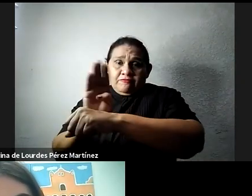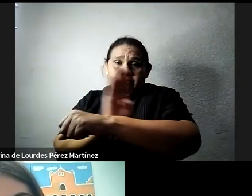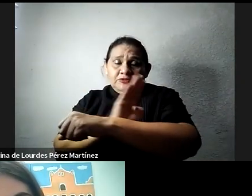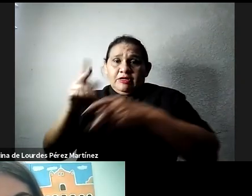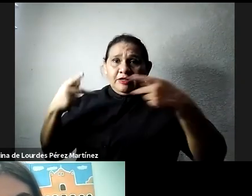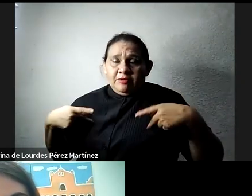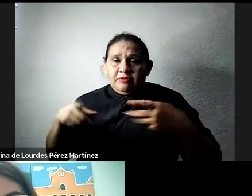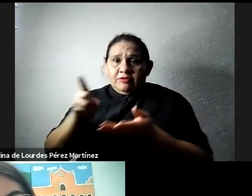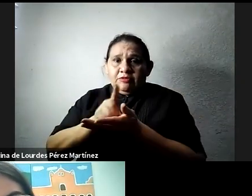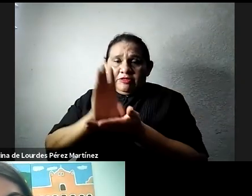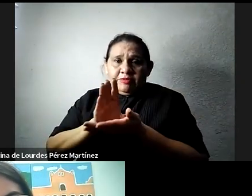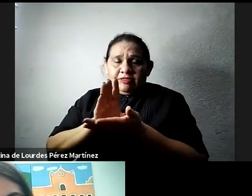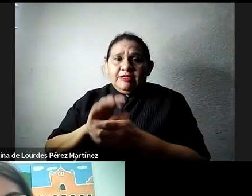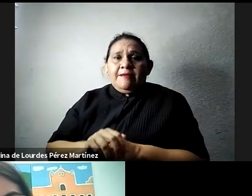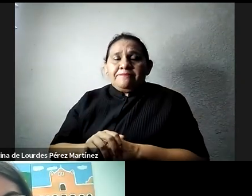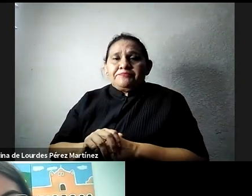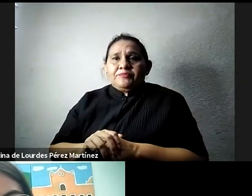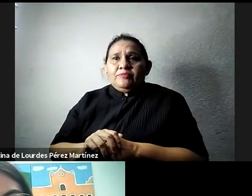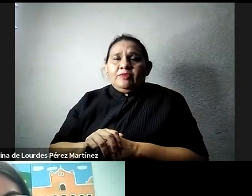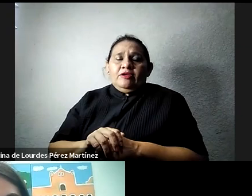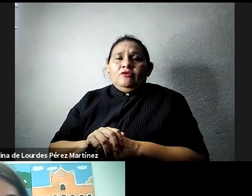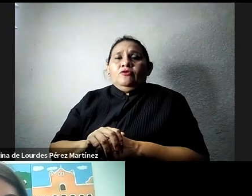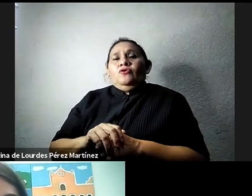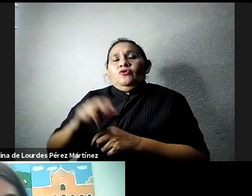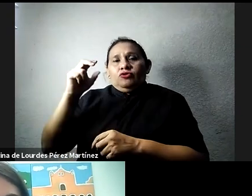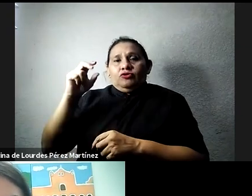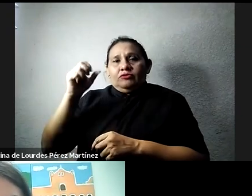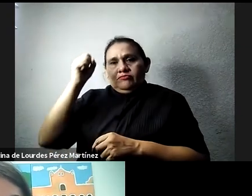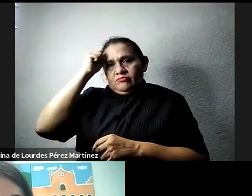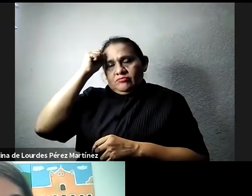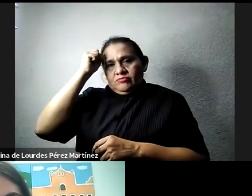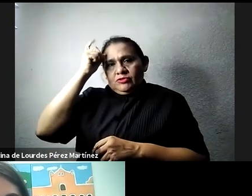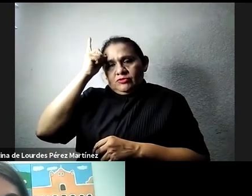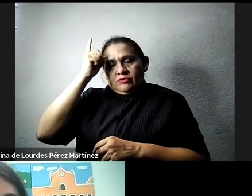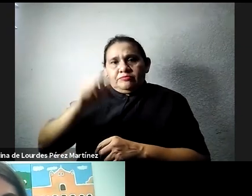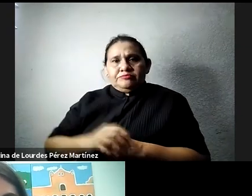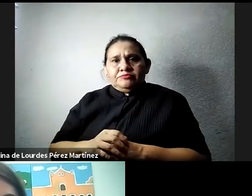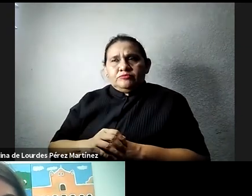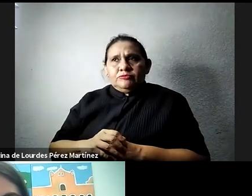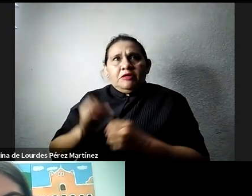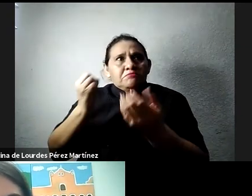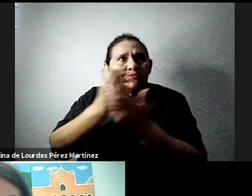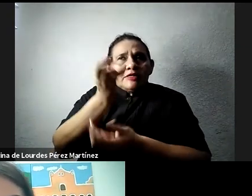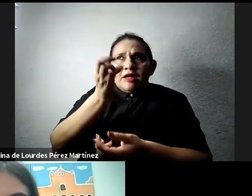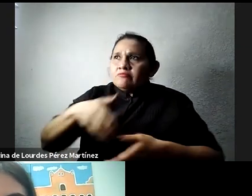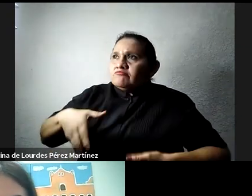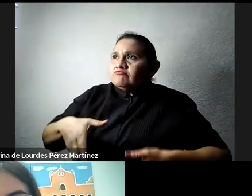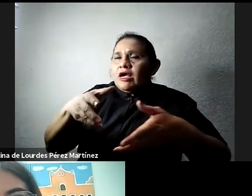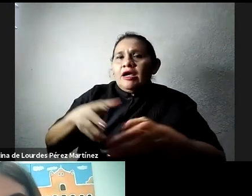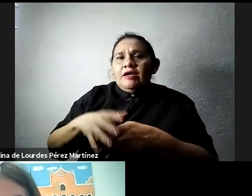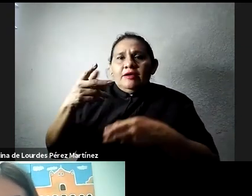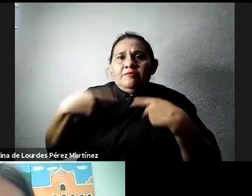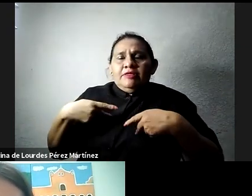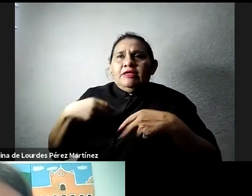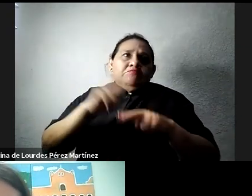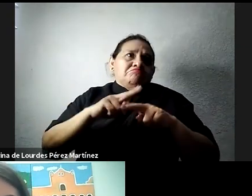discapacidad intelectual y psicosocial. No sé si nos quisieras comentar, porque muchas veces pensamos en accesibilidad universal en calles, pensamos en usuarios de silla